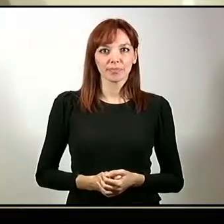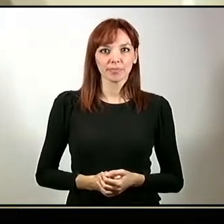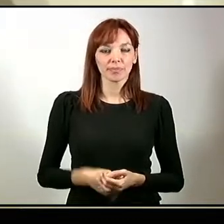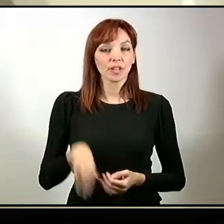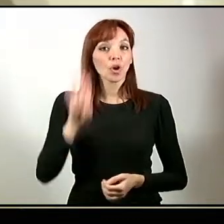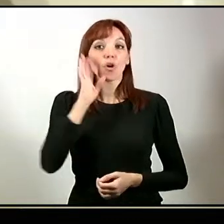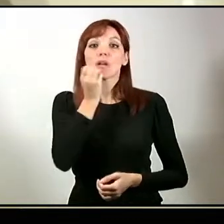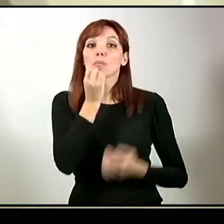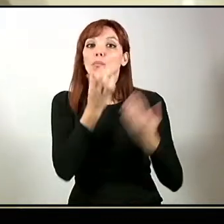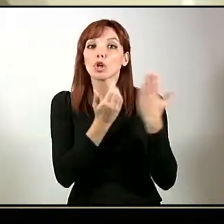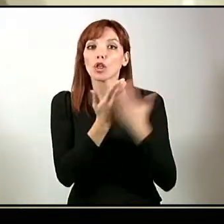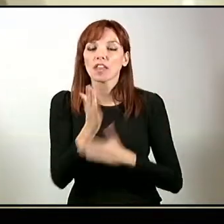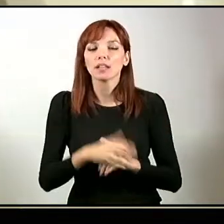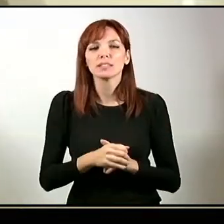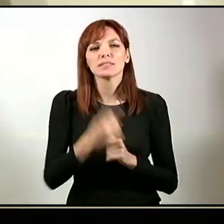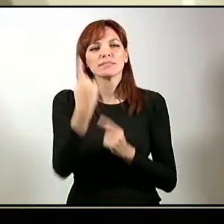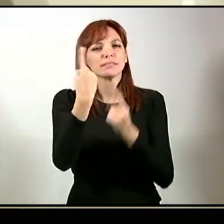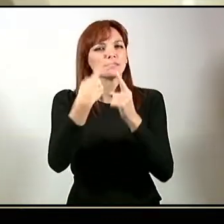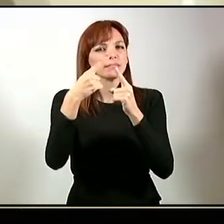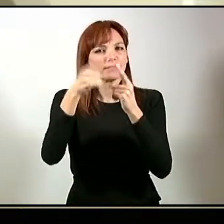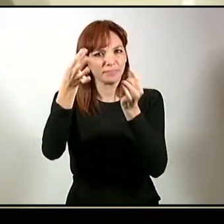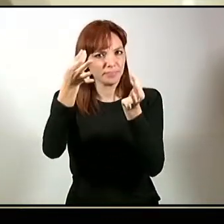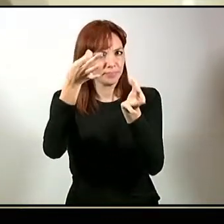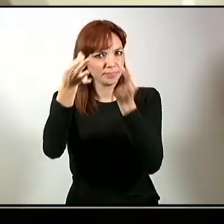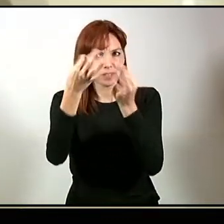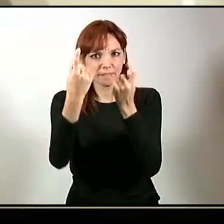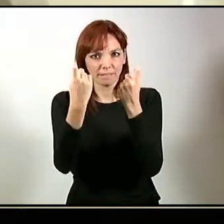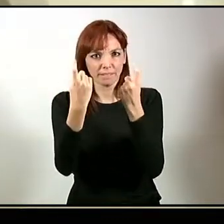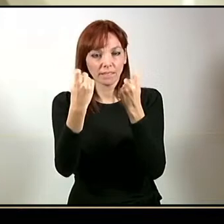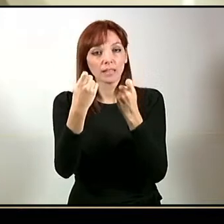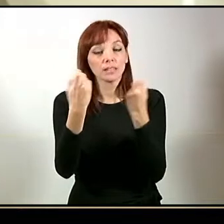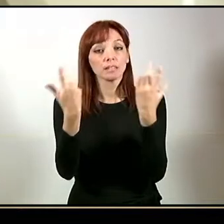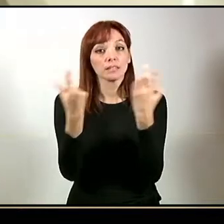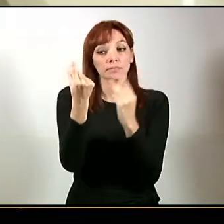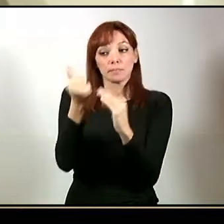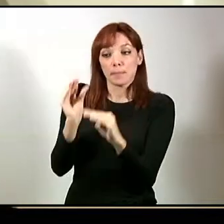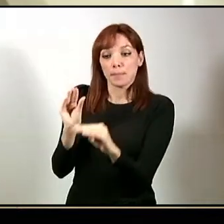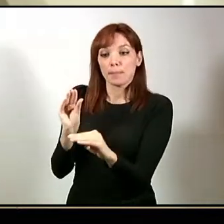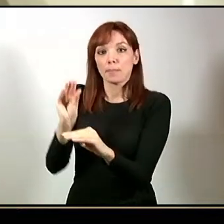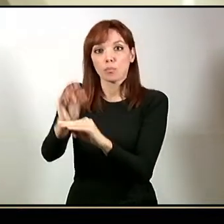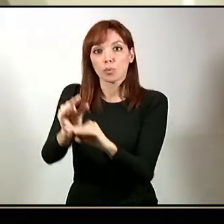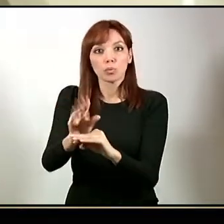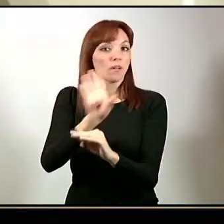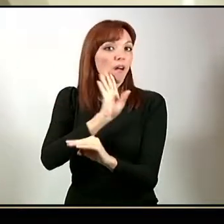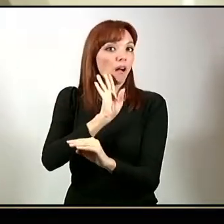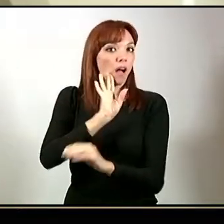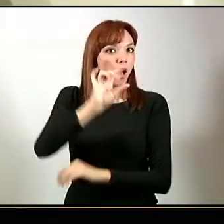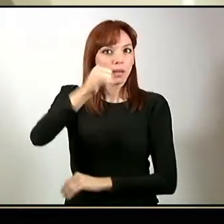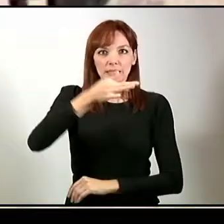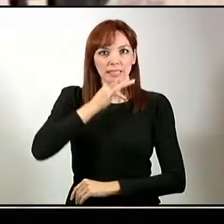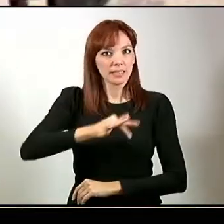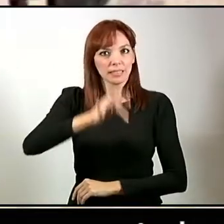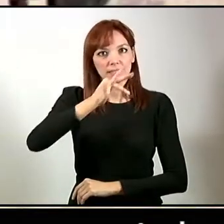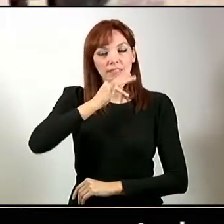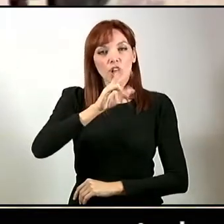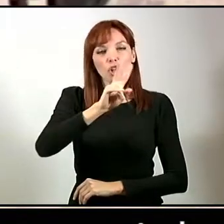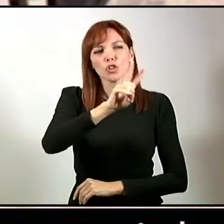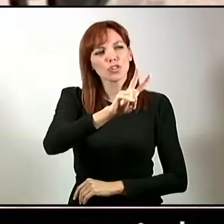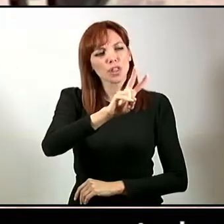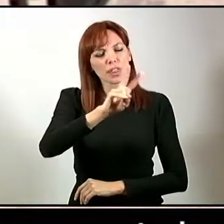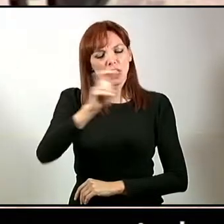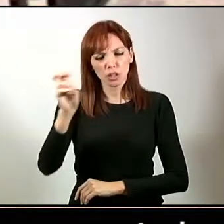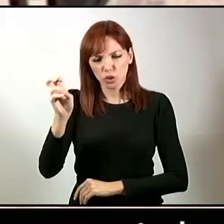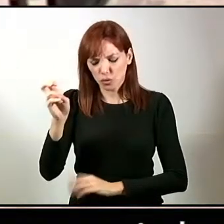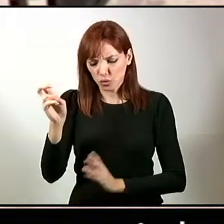Hola, buenos días. Una precisión. Entonces, esta partida no estaba aprobada hasta el momento, los